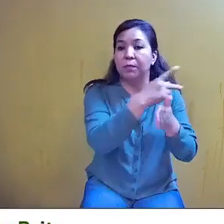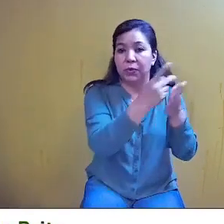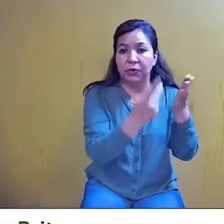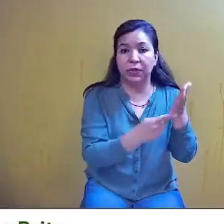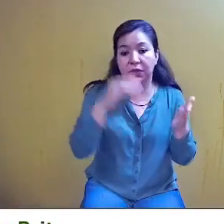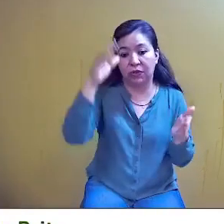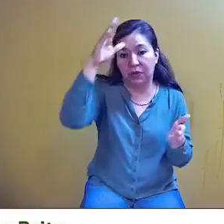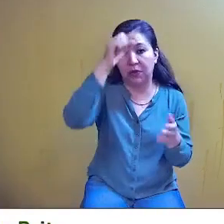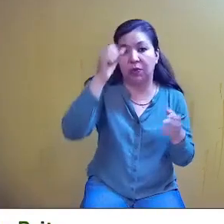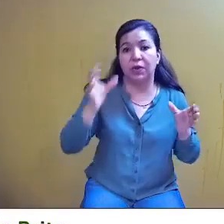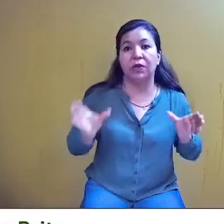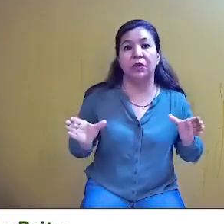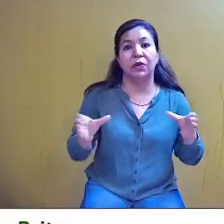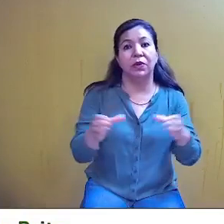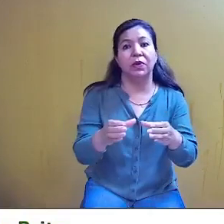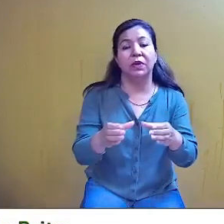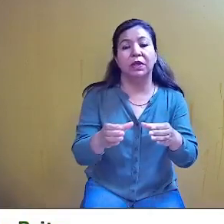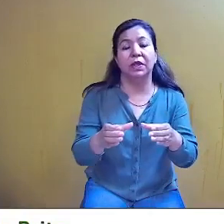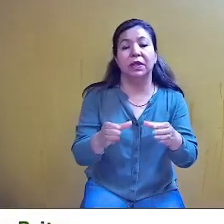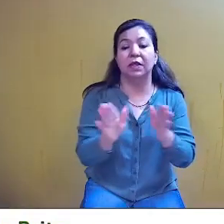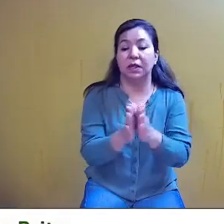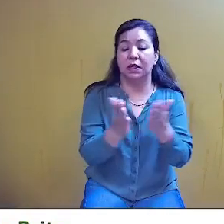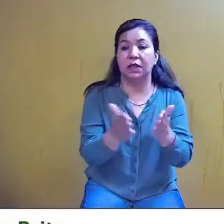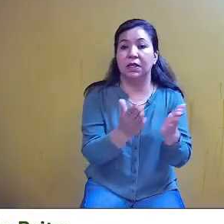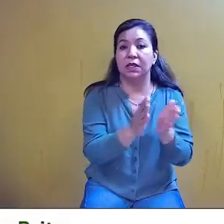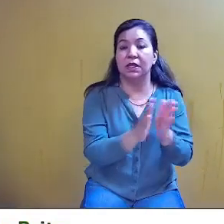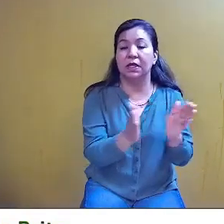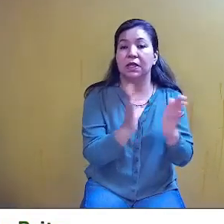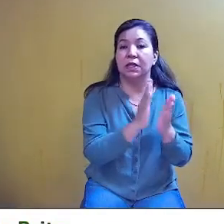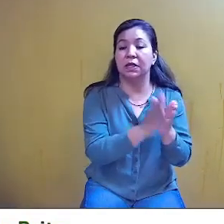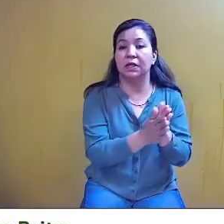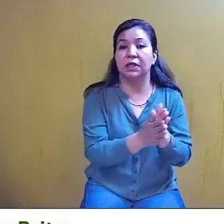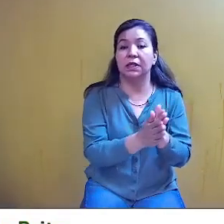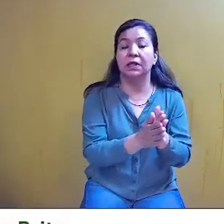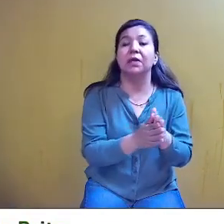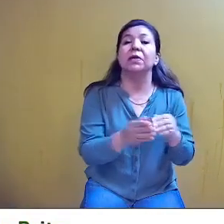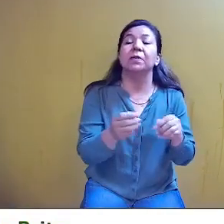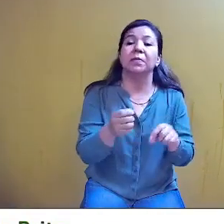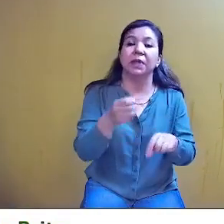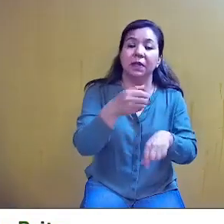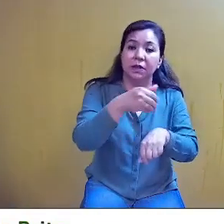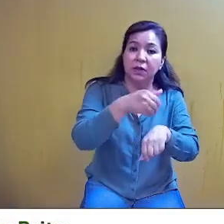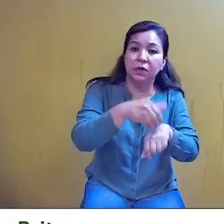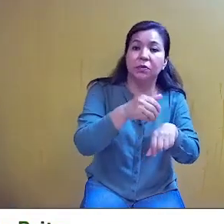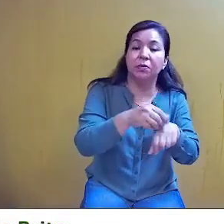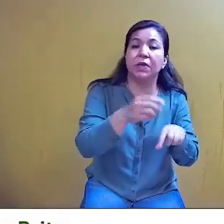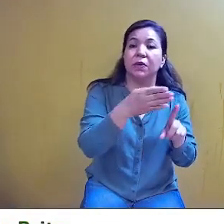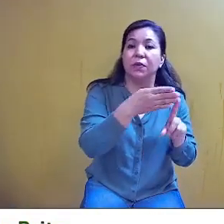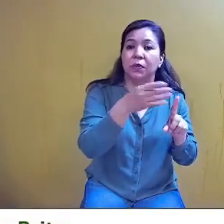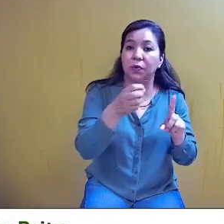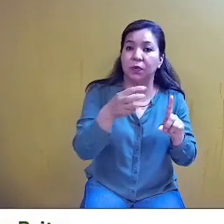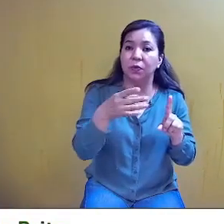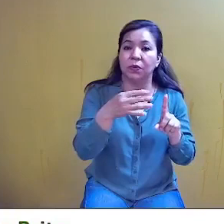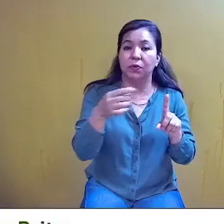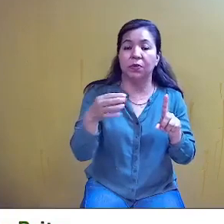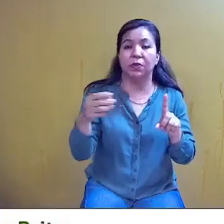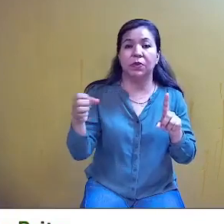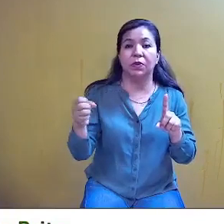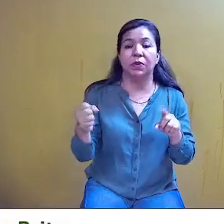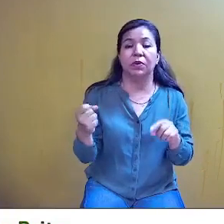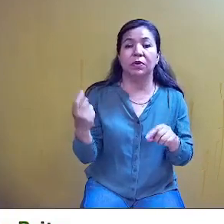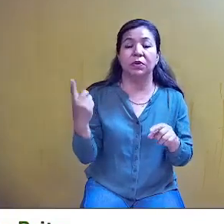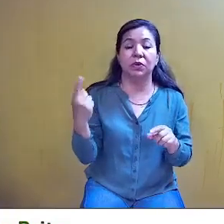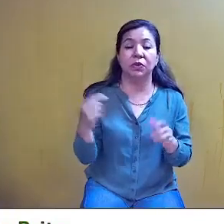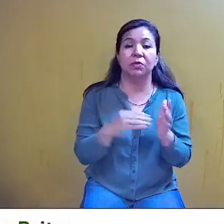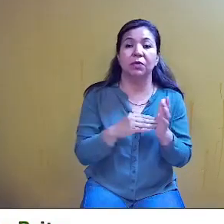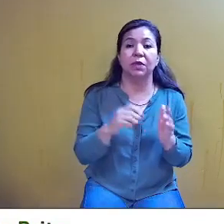acuerdo plenario relativo al expediente TEE/PES, diagonal 052, diagonal 2021,